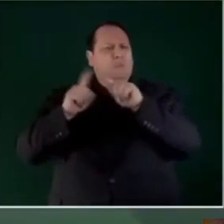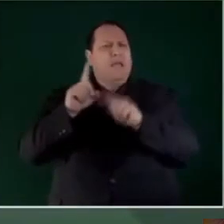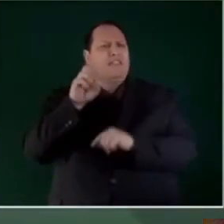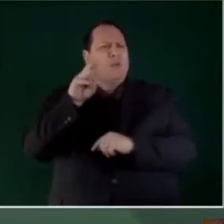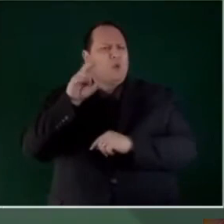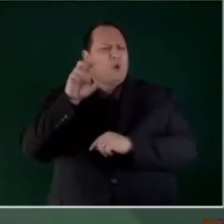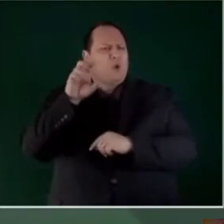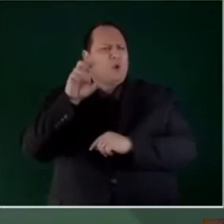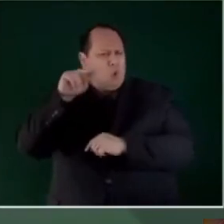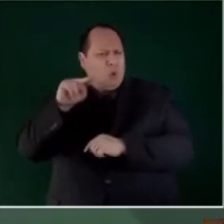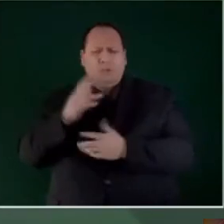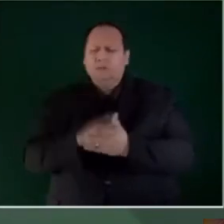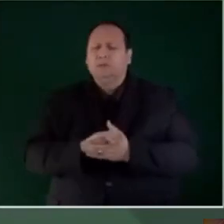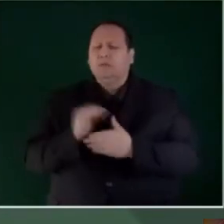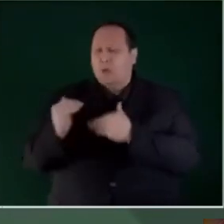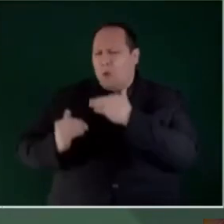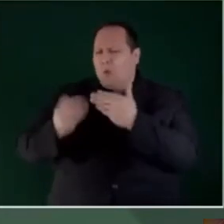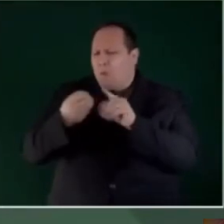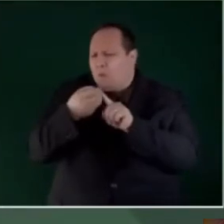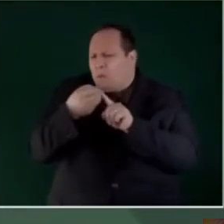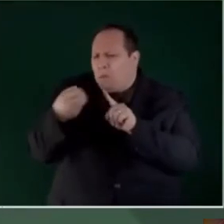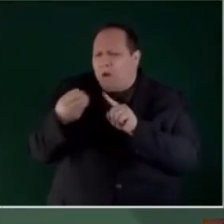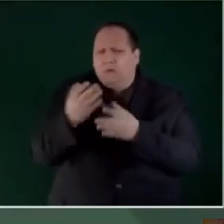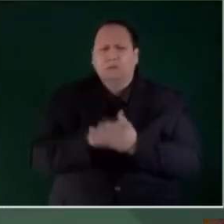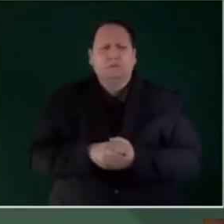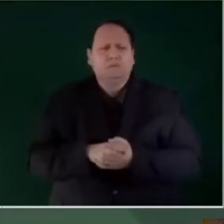que se tiene que ir